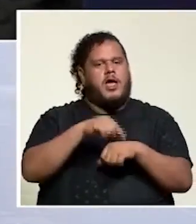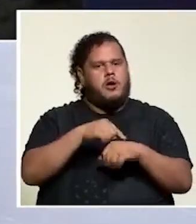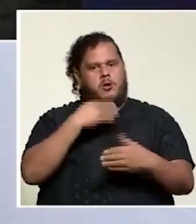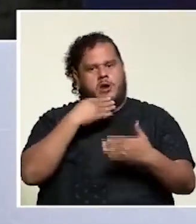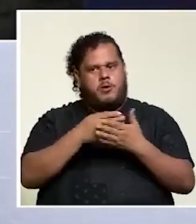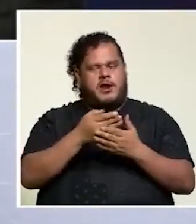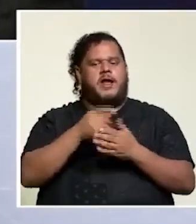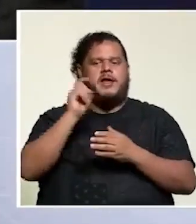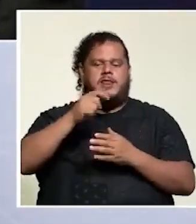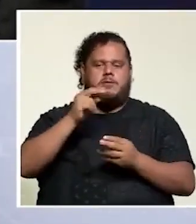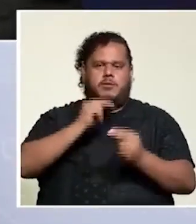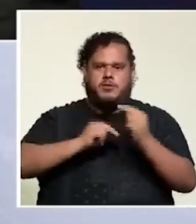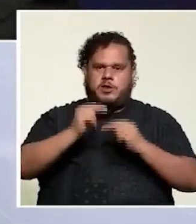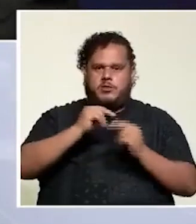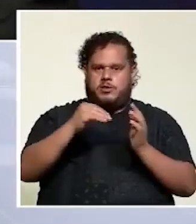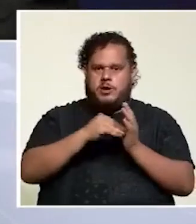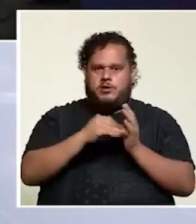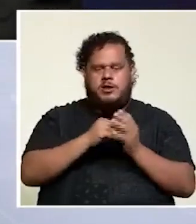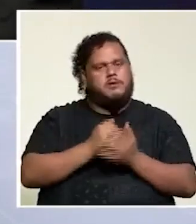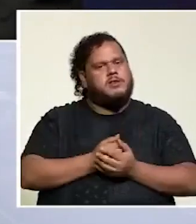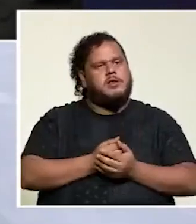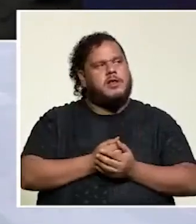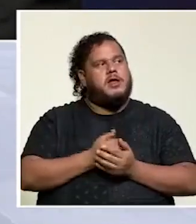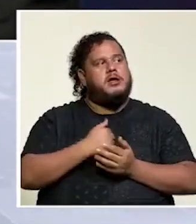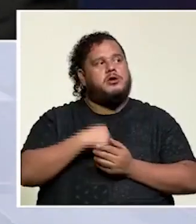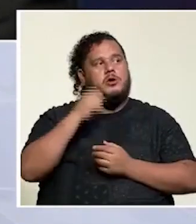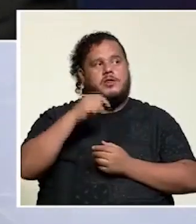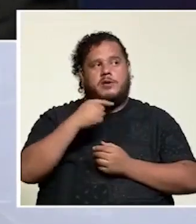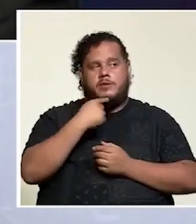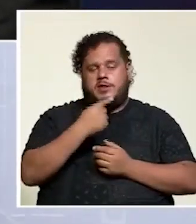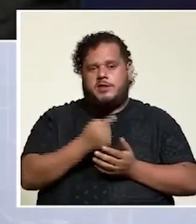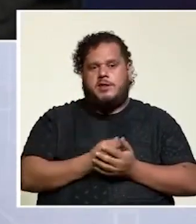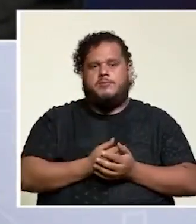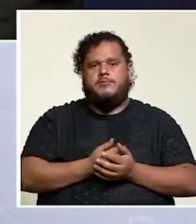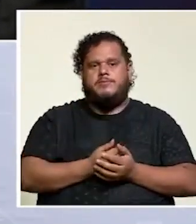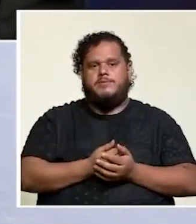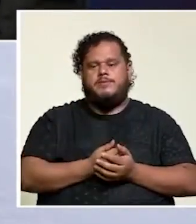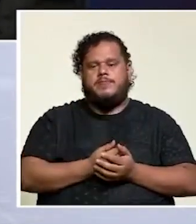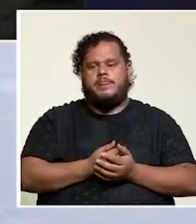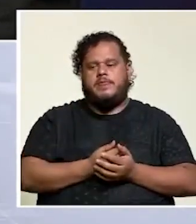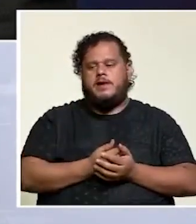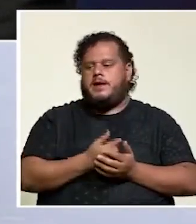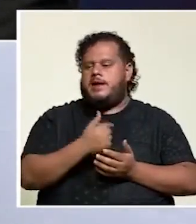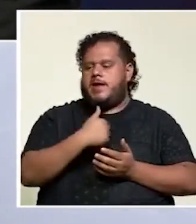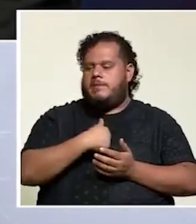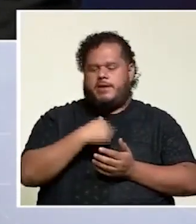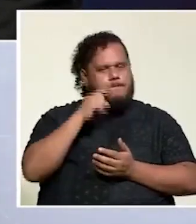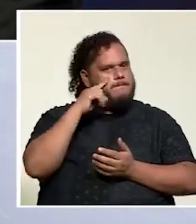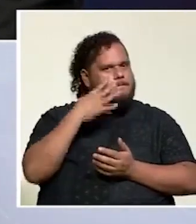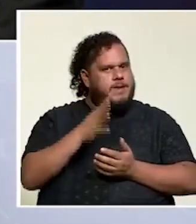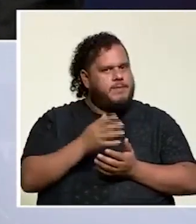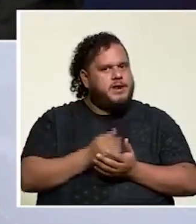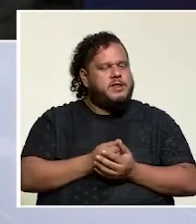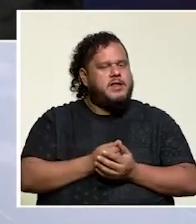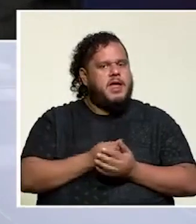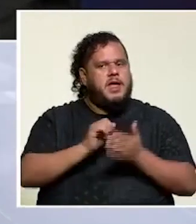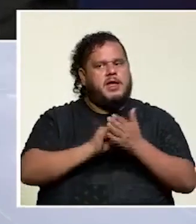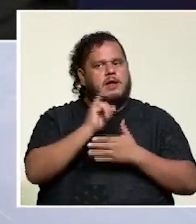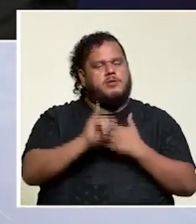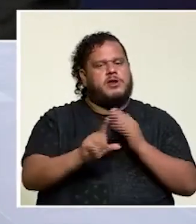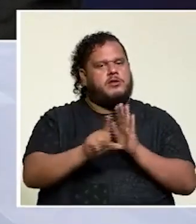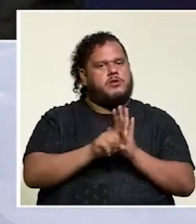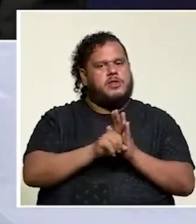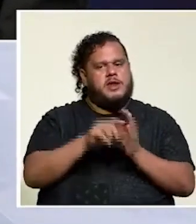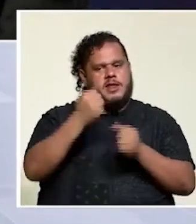renegociar. ¿Hay tiempo? Tengo que decir que yo estoy... Me parece que el proyecto de ley de